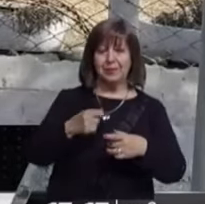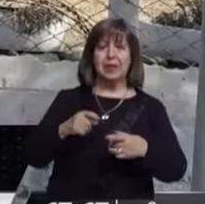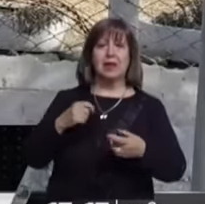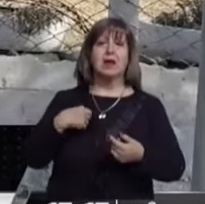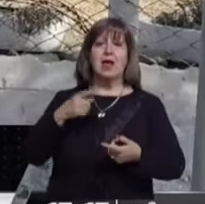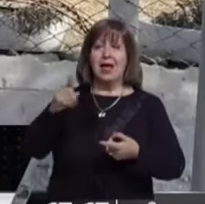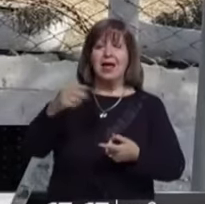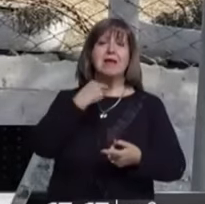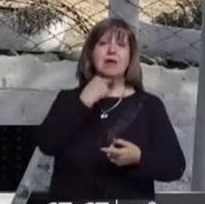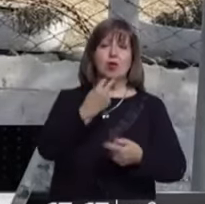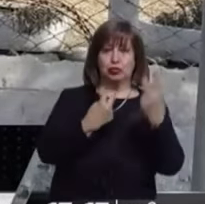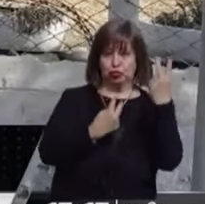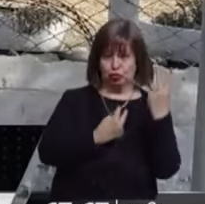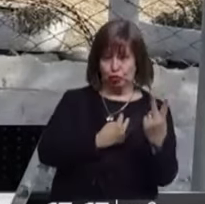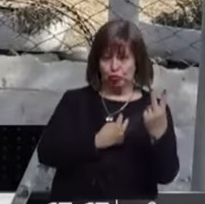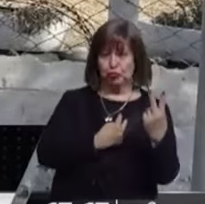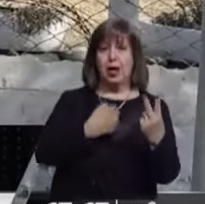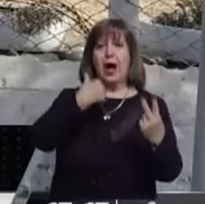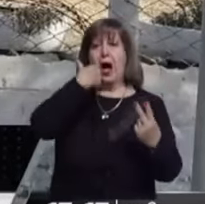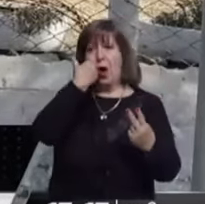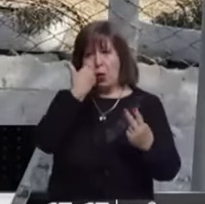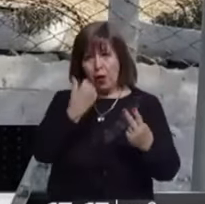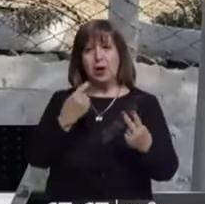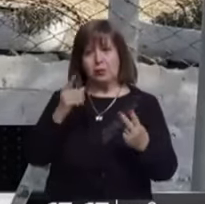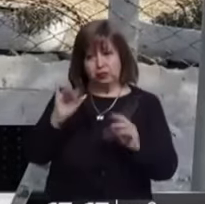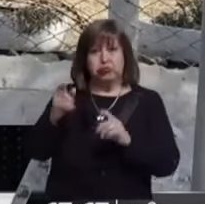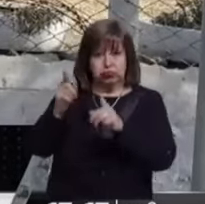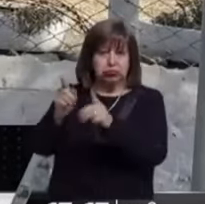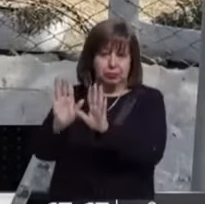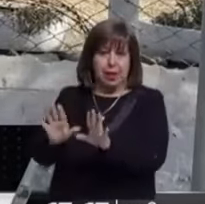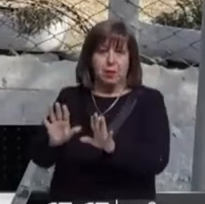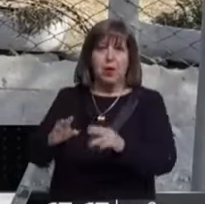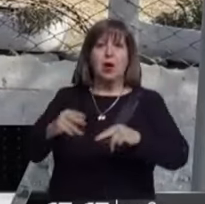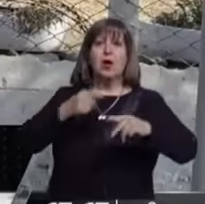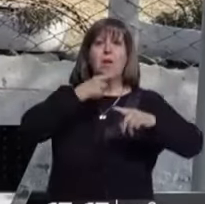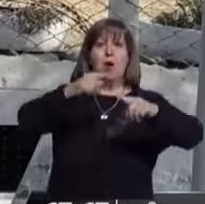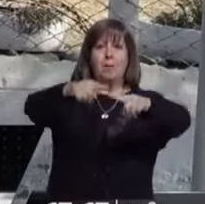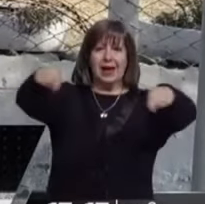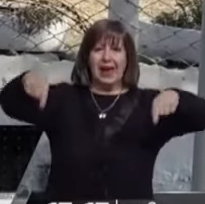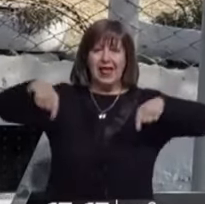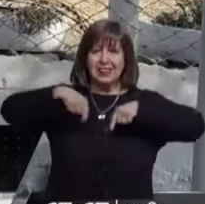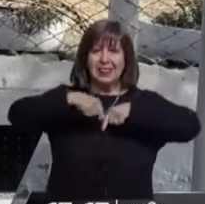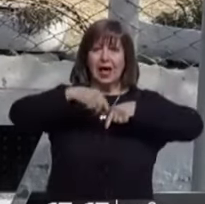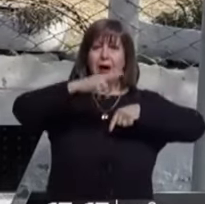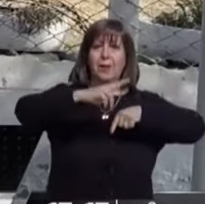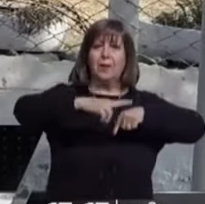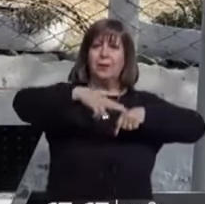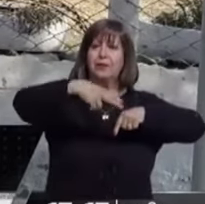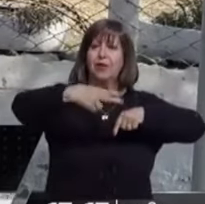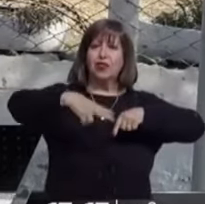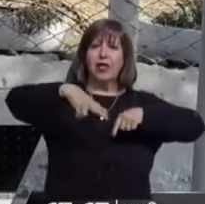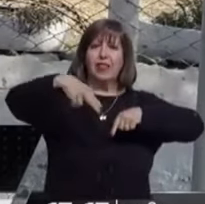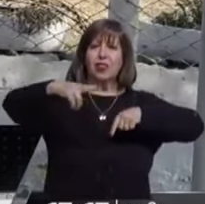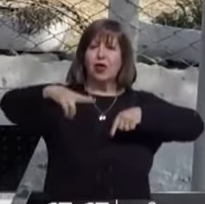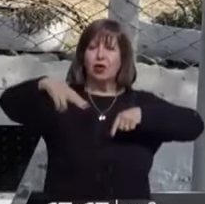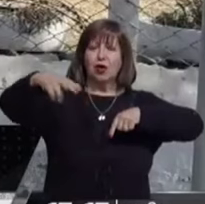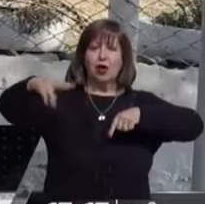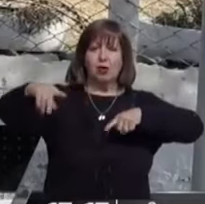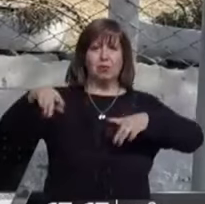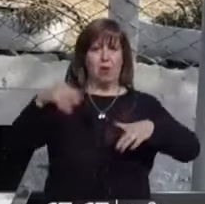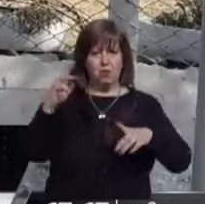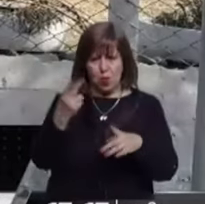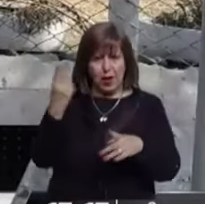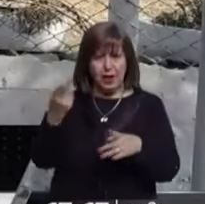Esposo, padre de dos hijos, abuelo. Como lo decían ustedes, apareció flotando en la pileta de su casa en un barrio privado, acá en el